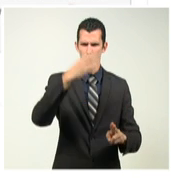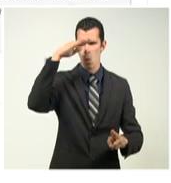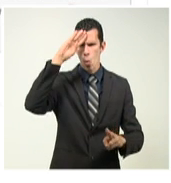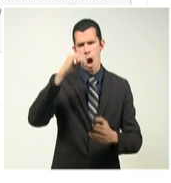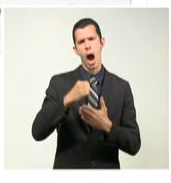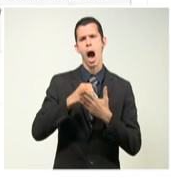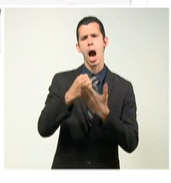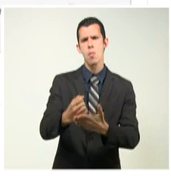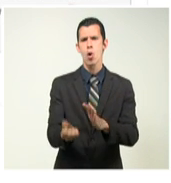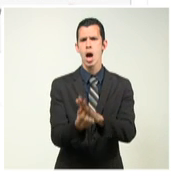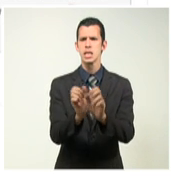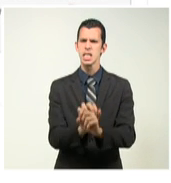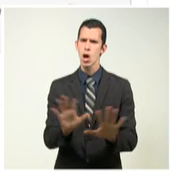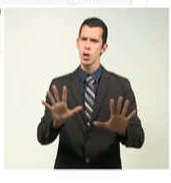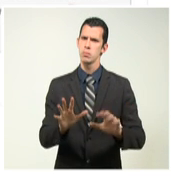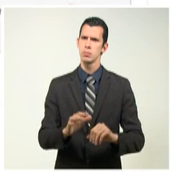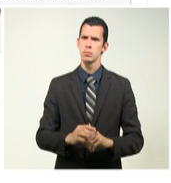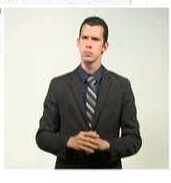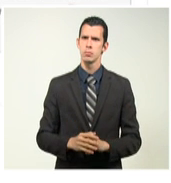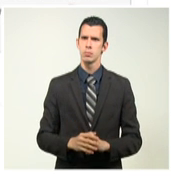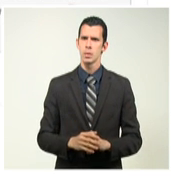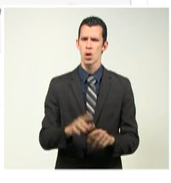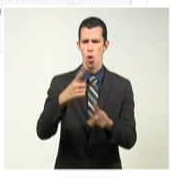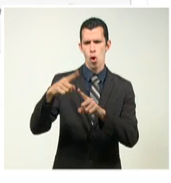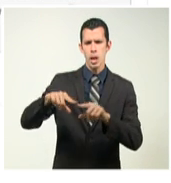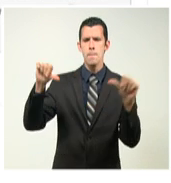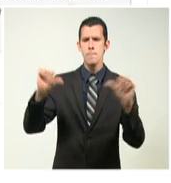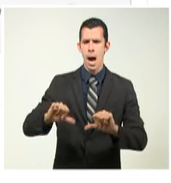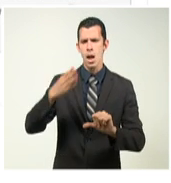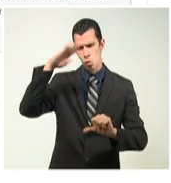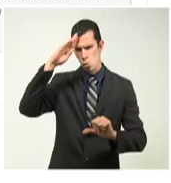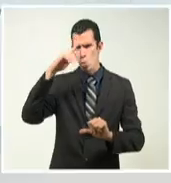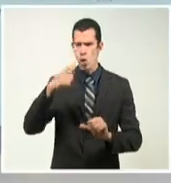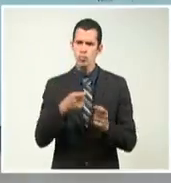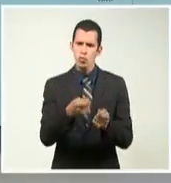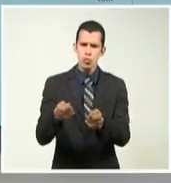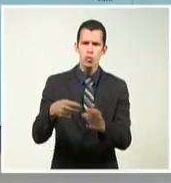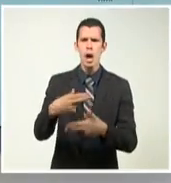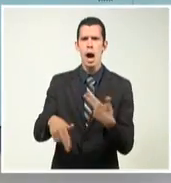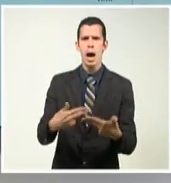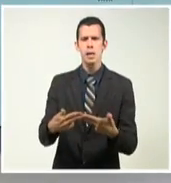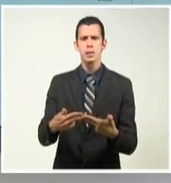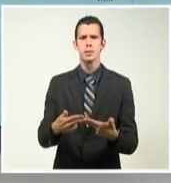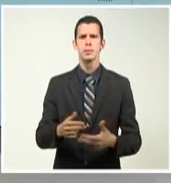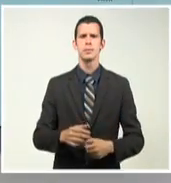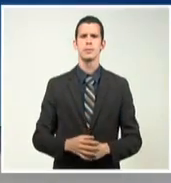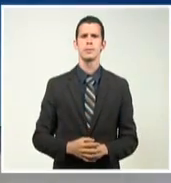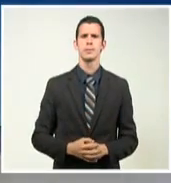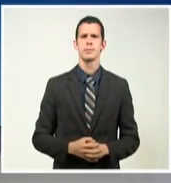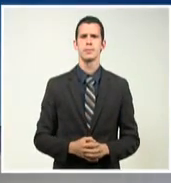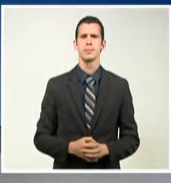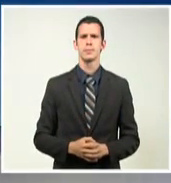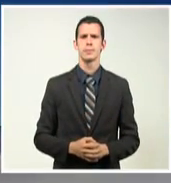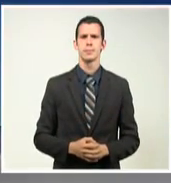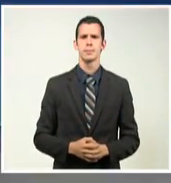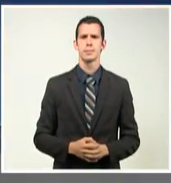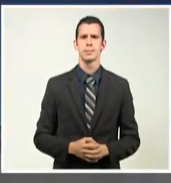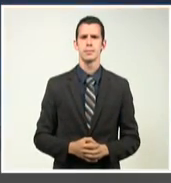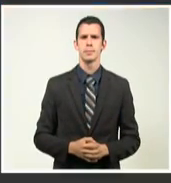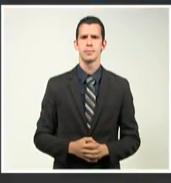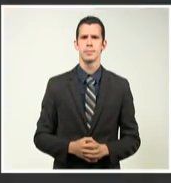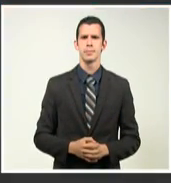coherente. Importante constatar que hemos sido escuchados. Es verdad que cuando se